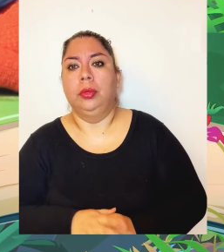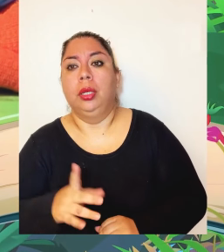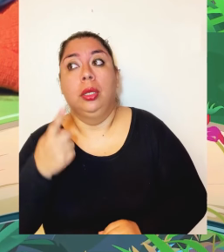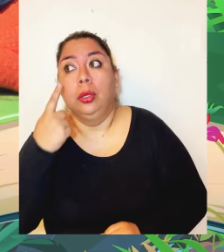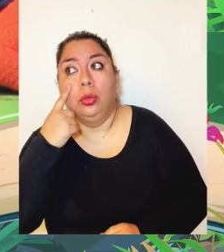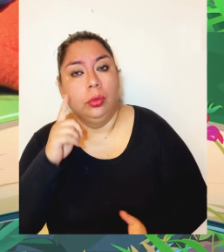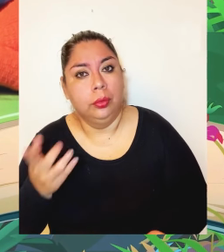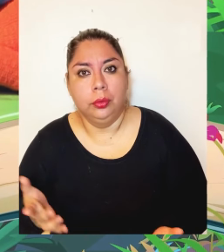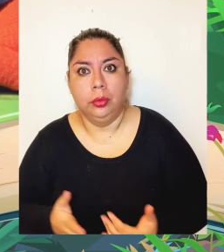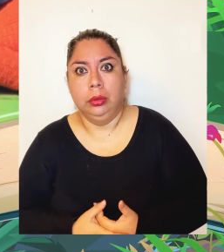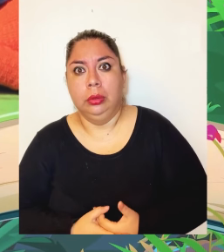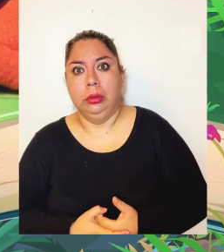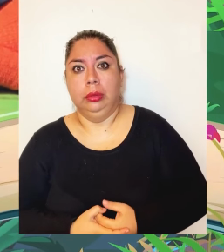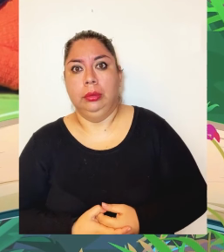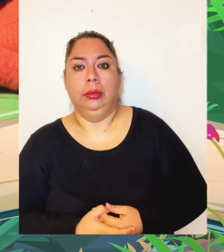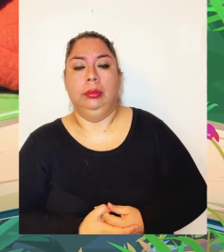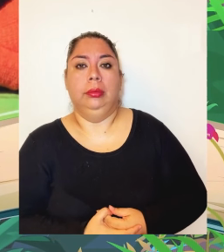caruna.